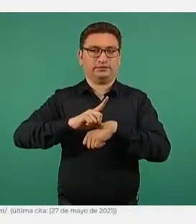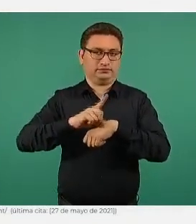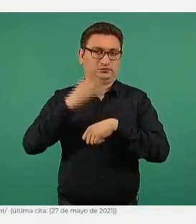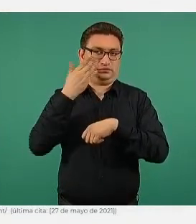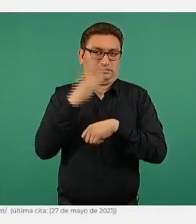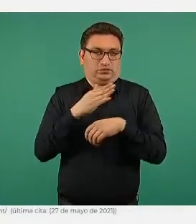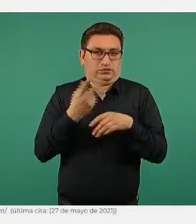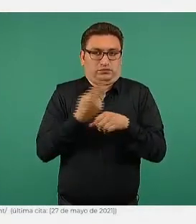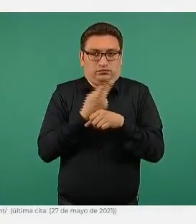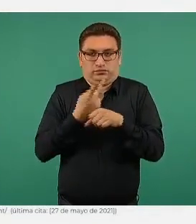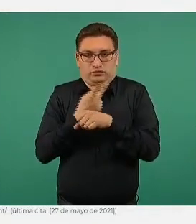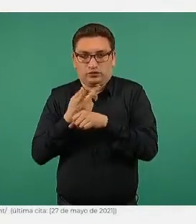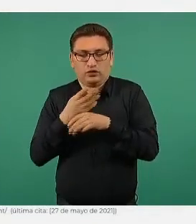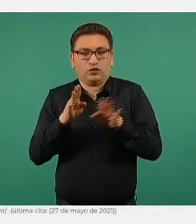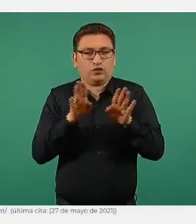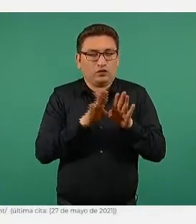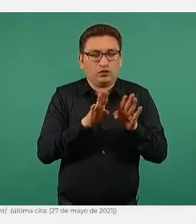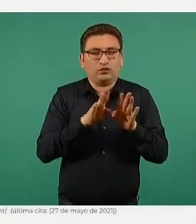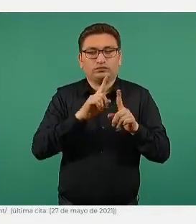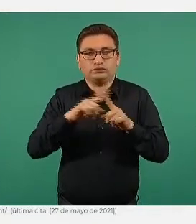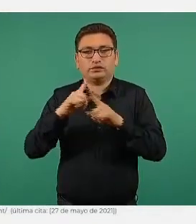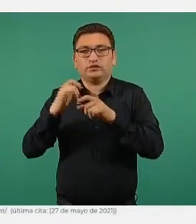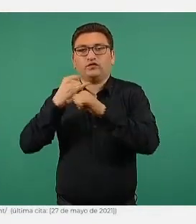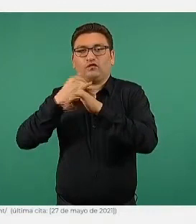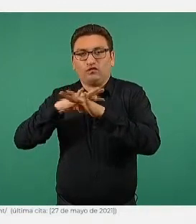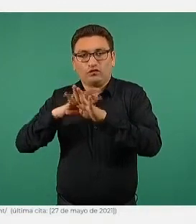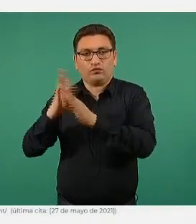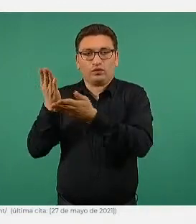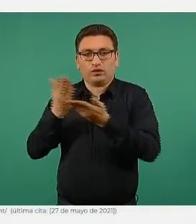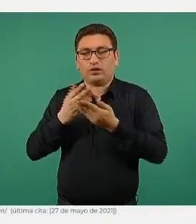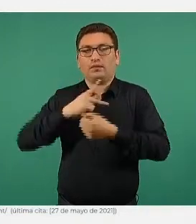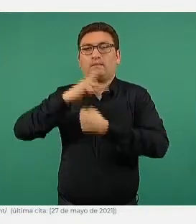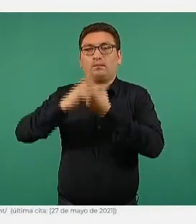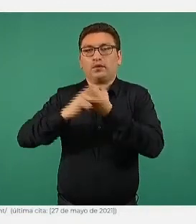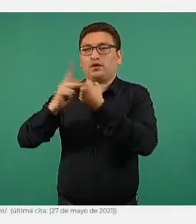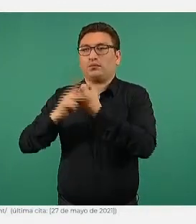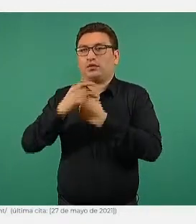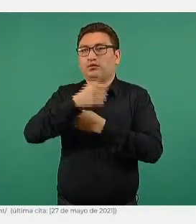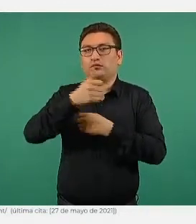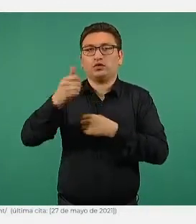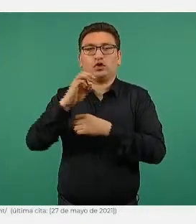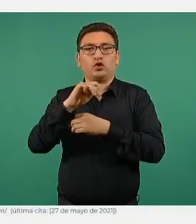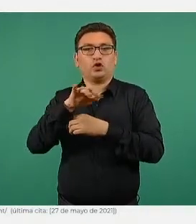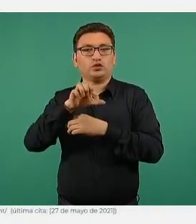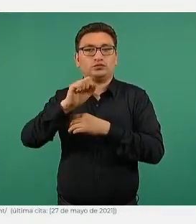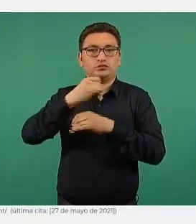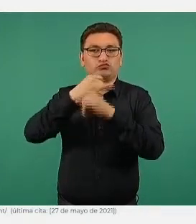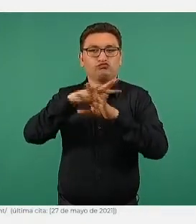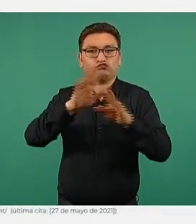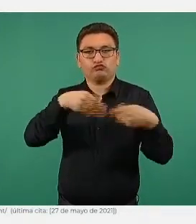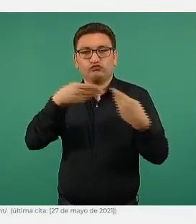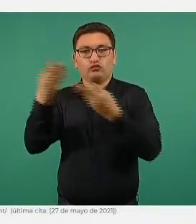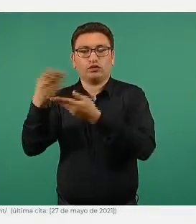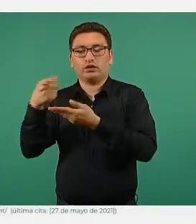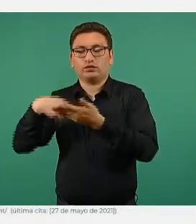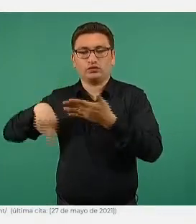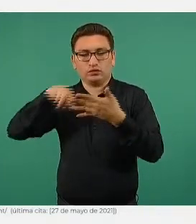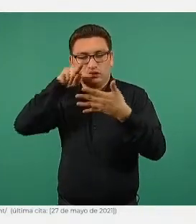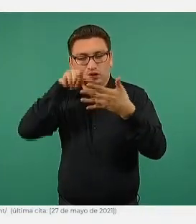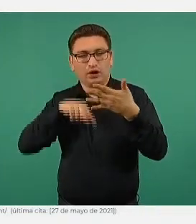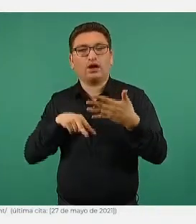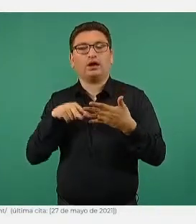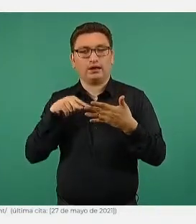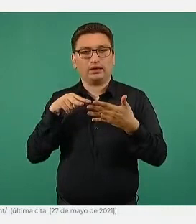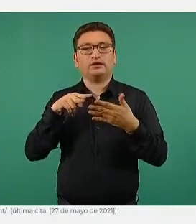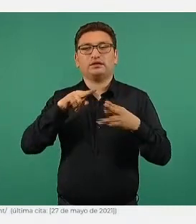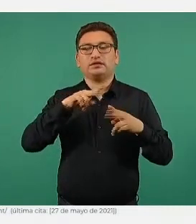del comportamiento de los reportes que van brindando los países a la Organización Mundial de la Salud. Entonces visualizamos